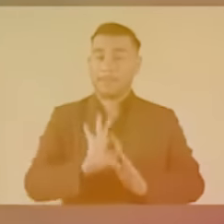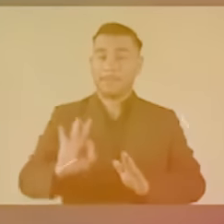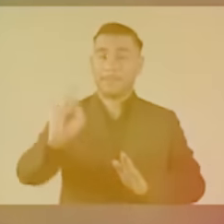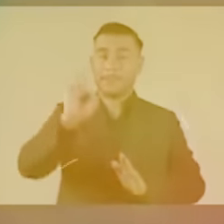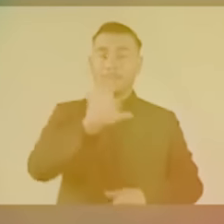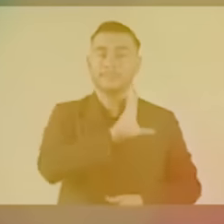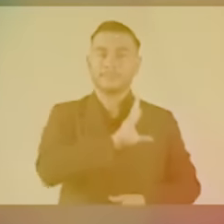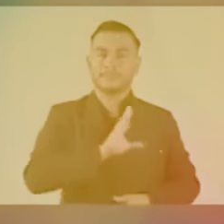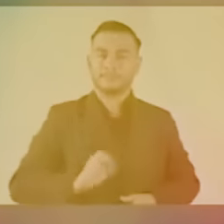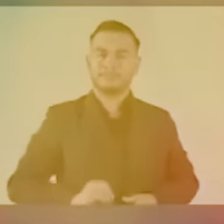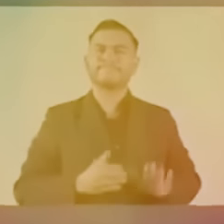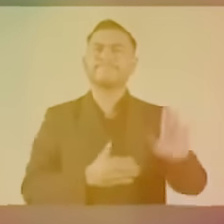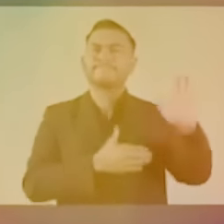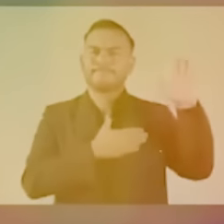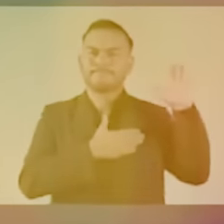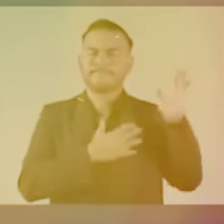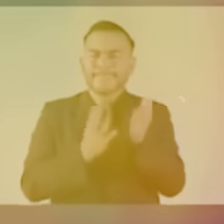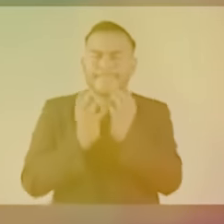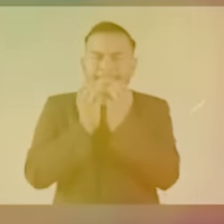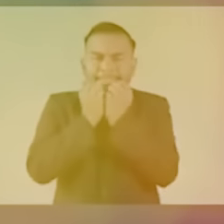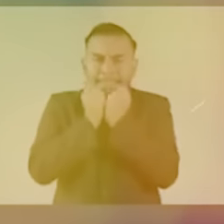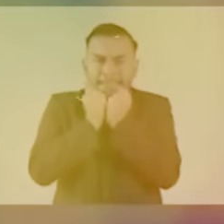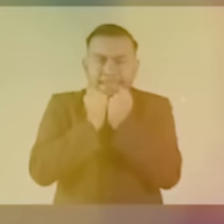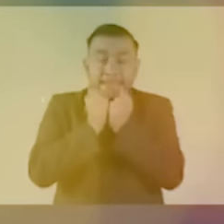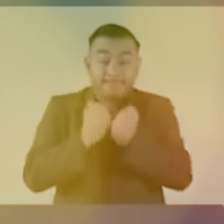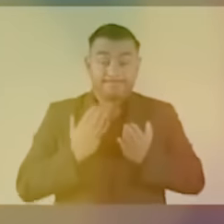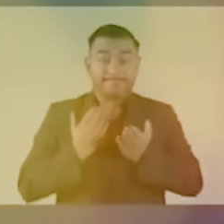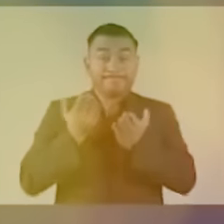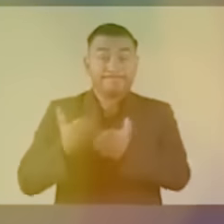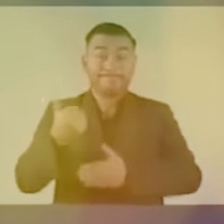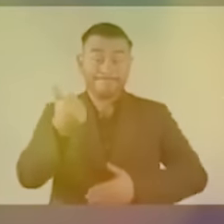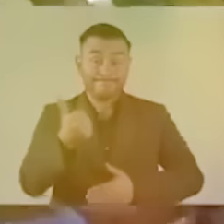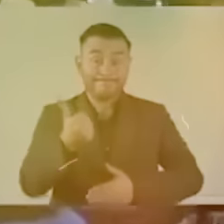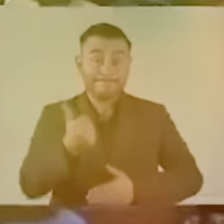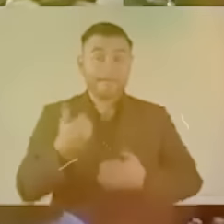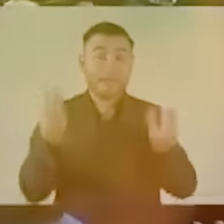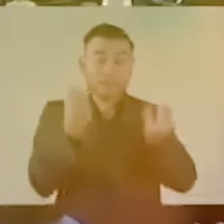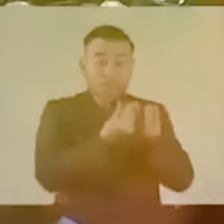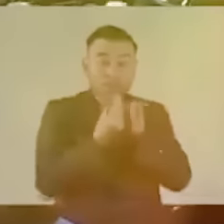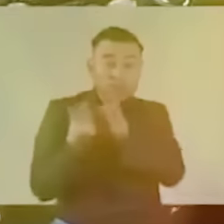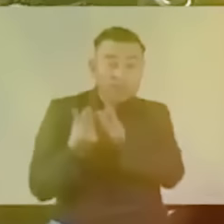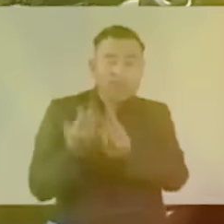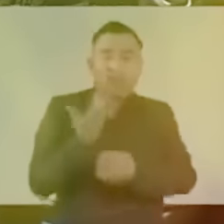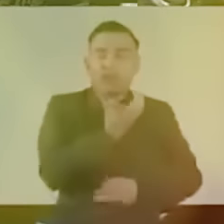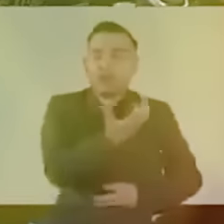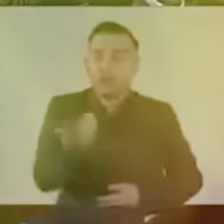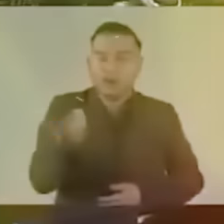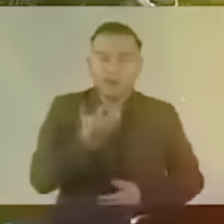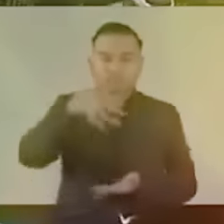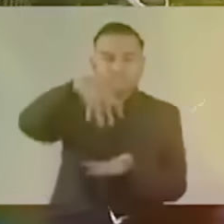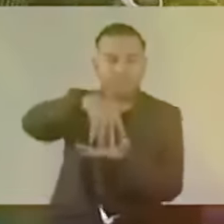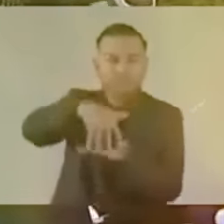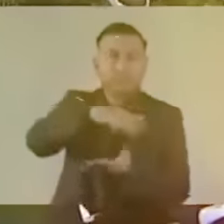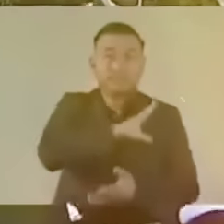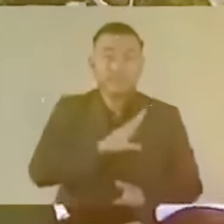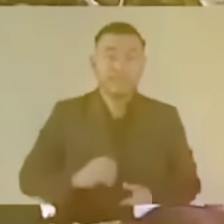Nos comprometimos a garantizar el bienestar social de cada salvadoreño. Eso es lo más